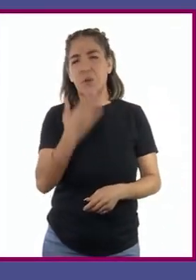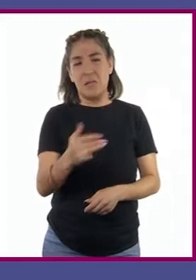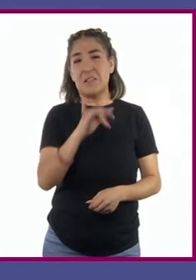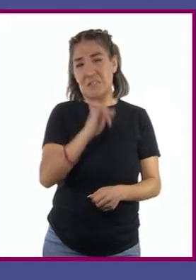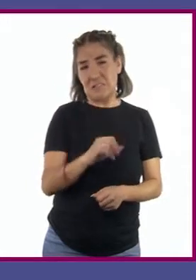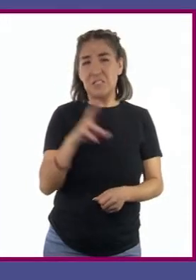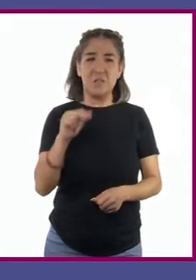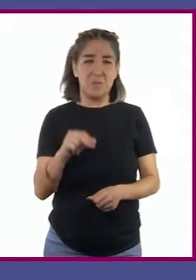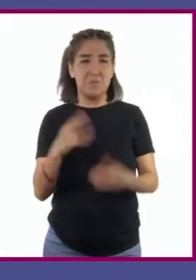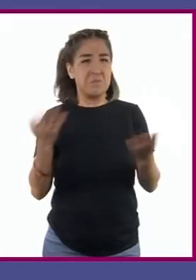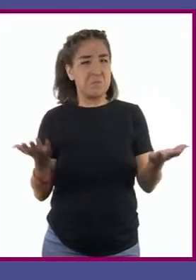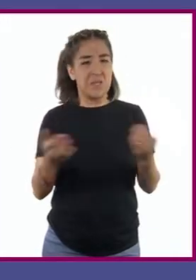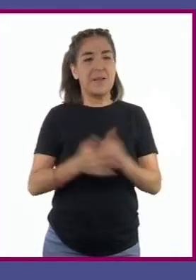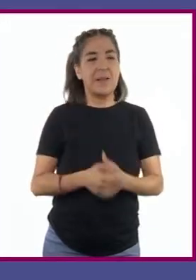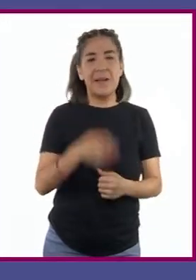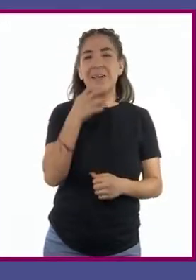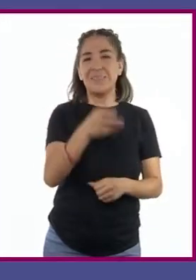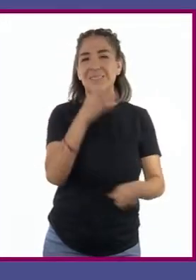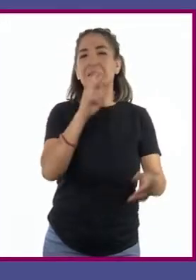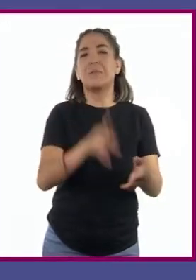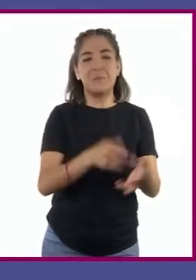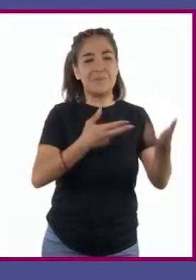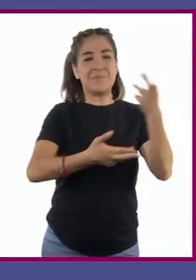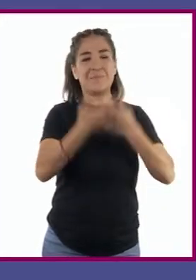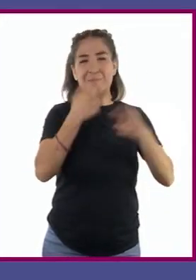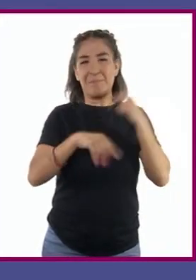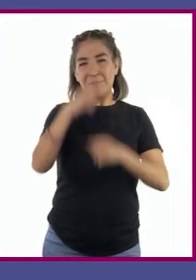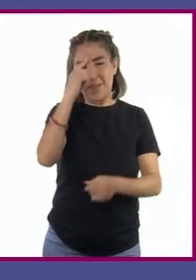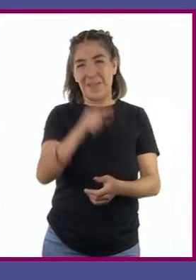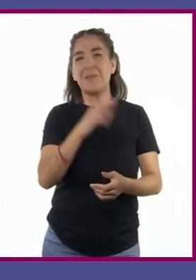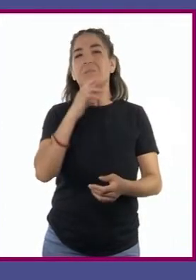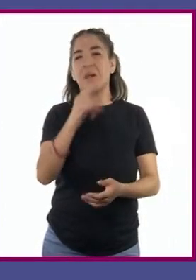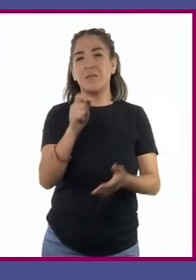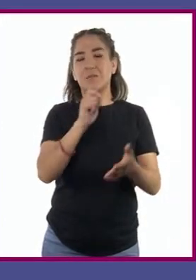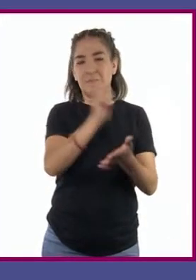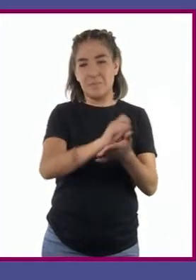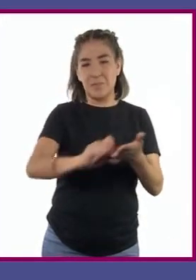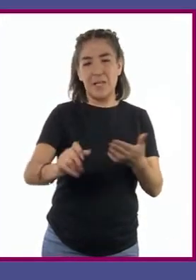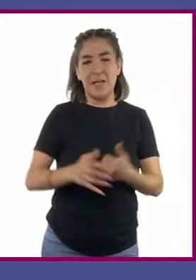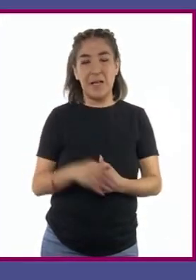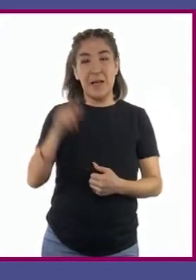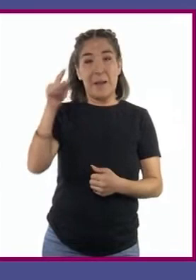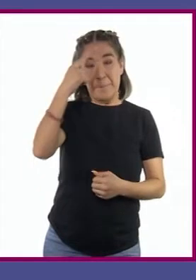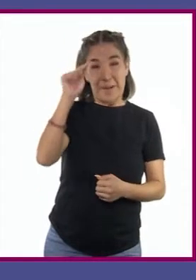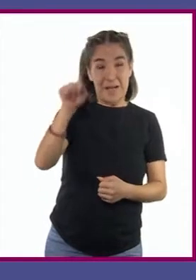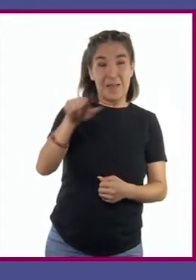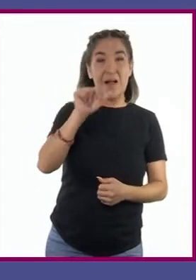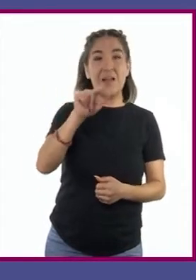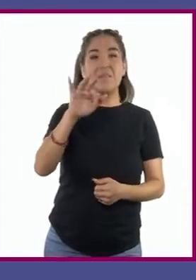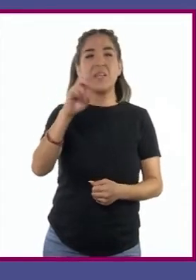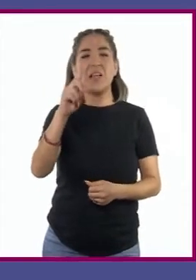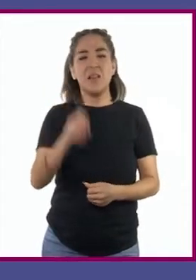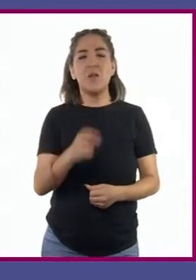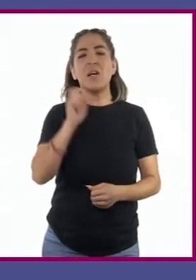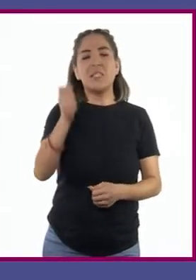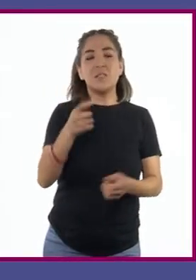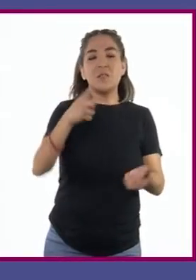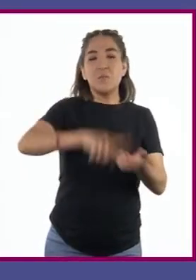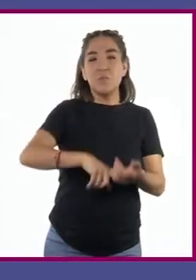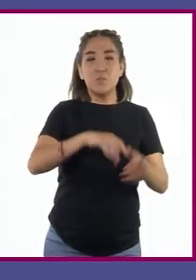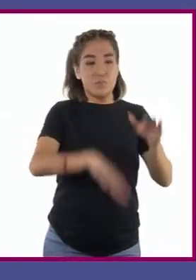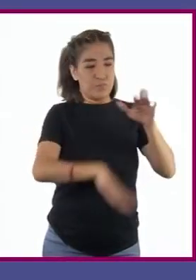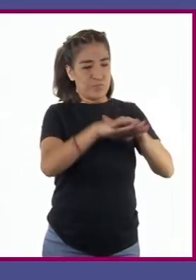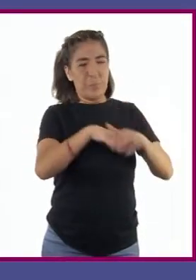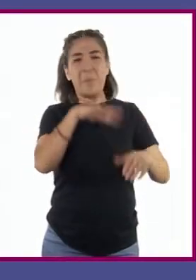¿Qué tal si lo corregimos de la siguiente manera? Para Alfredo, un relleno sanitario es la mejor opción para